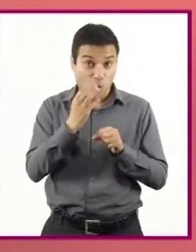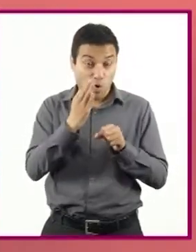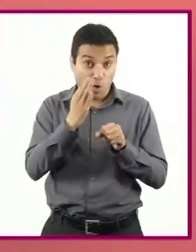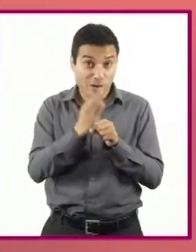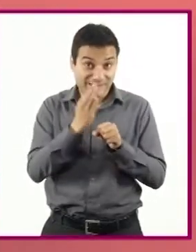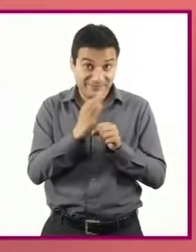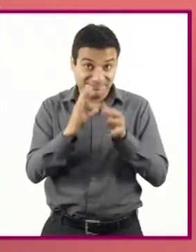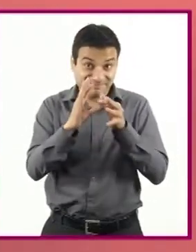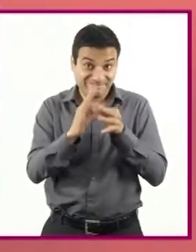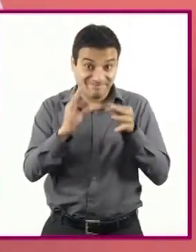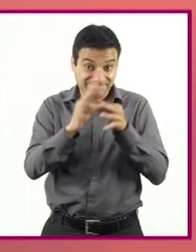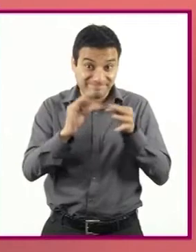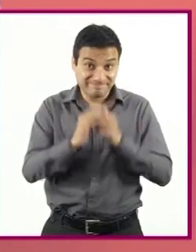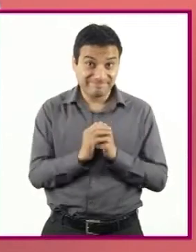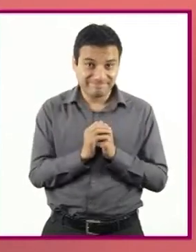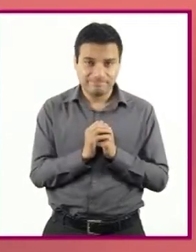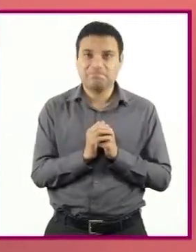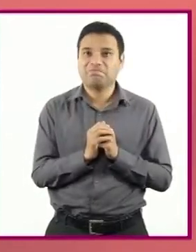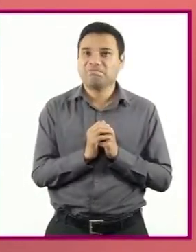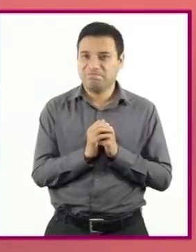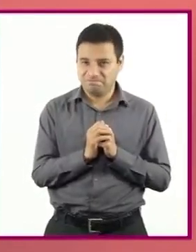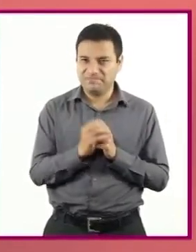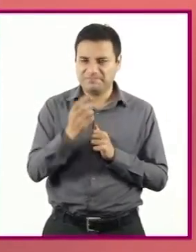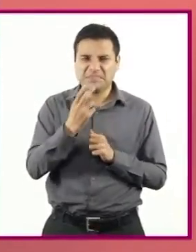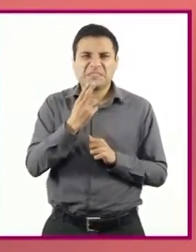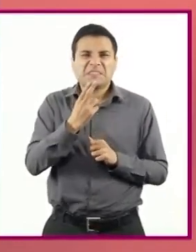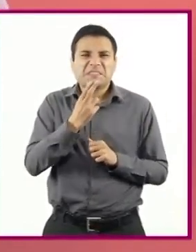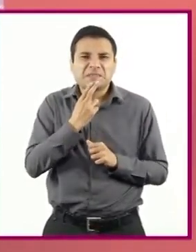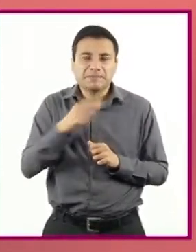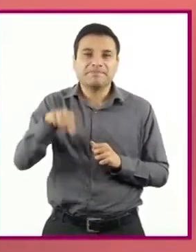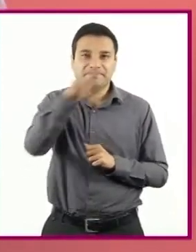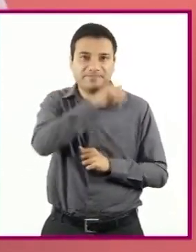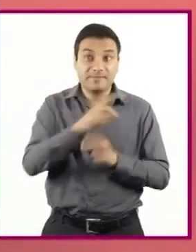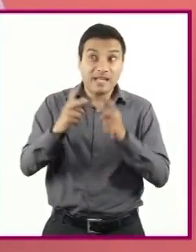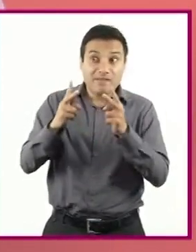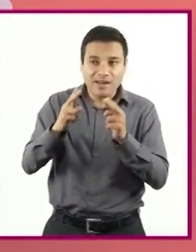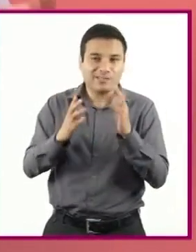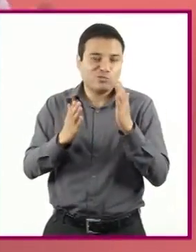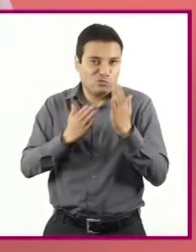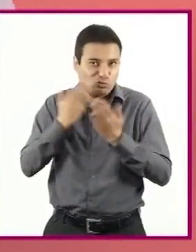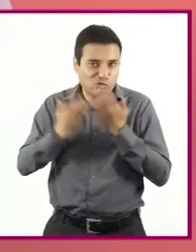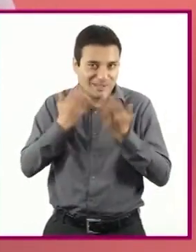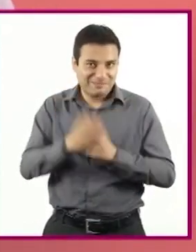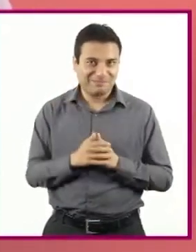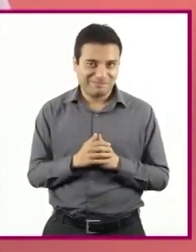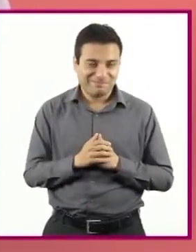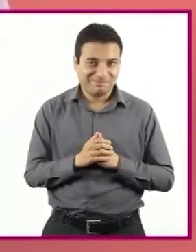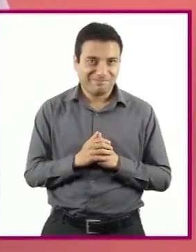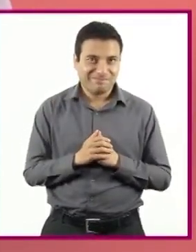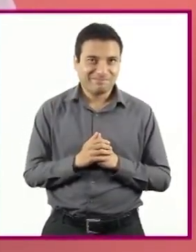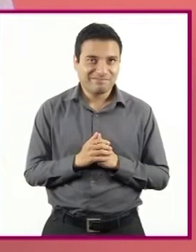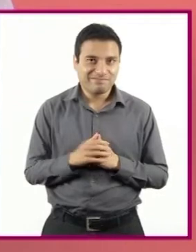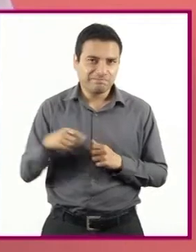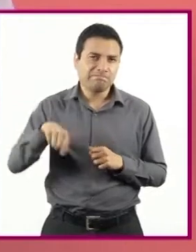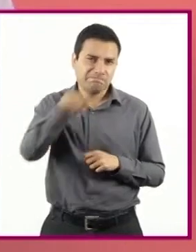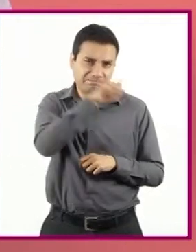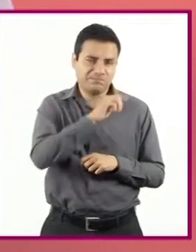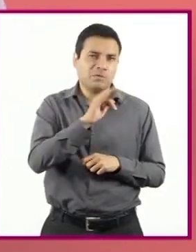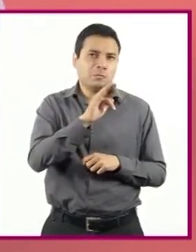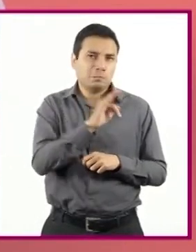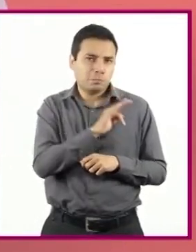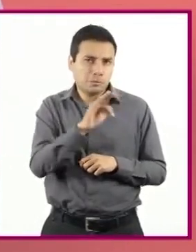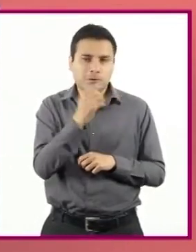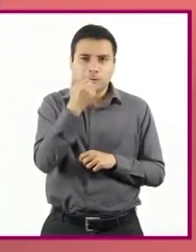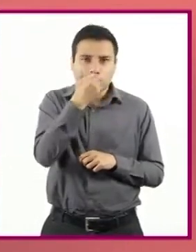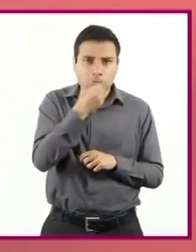los próximos minutos nos servirá para estudiar algunos de esos refranes que tu abuelo decía y cantaba. Y para que podamos compartirlos con